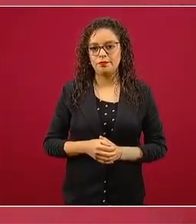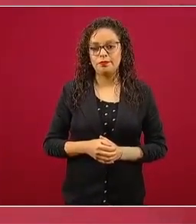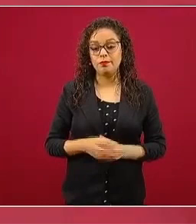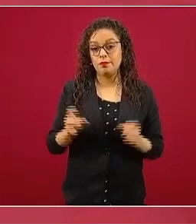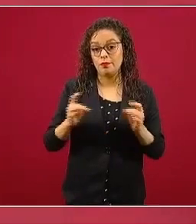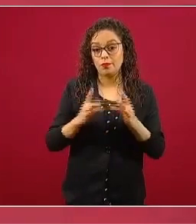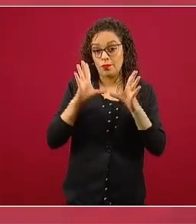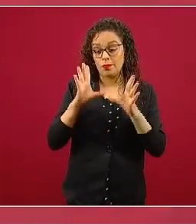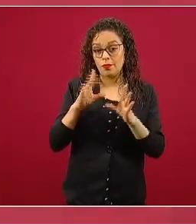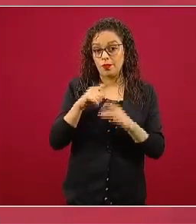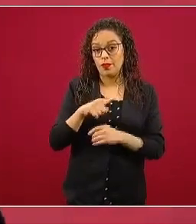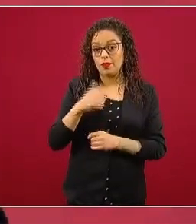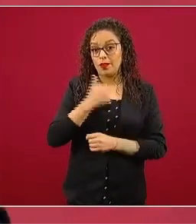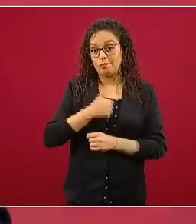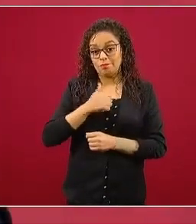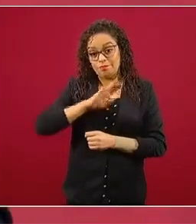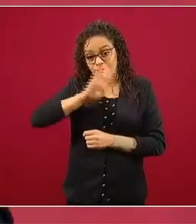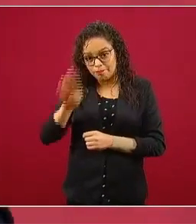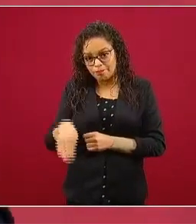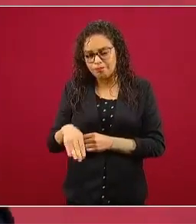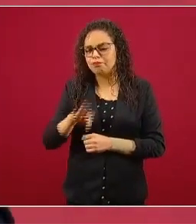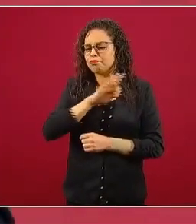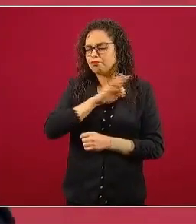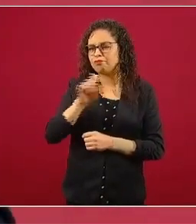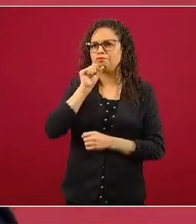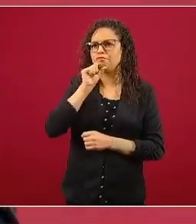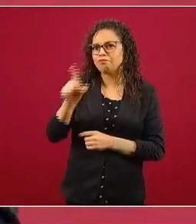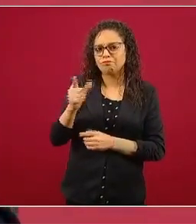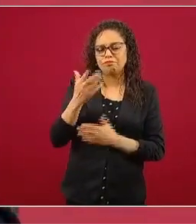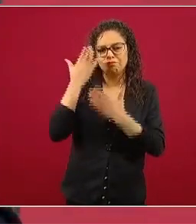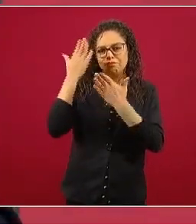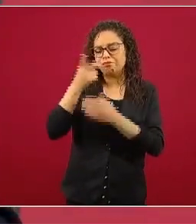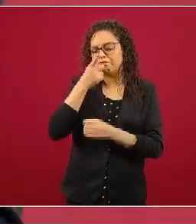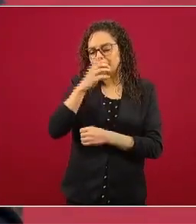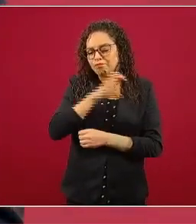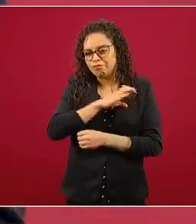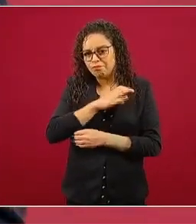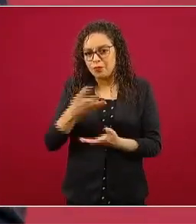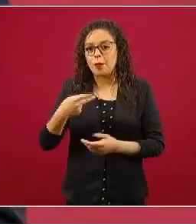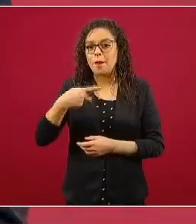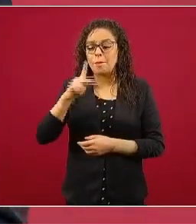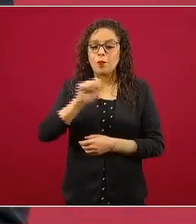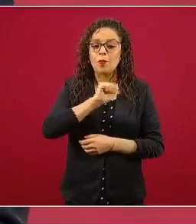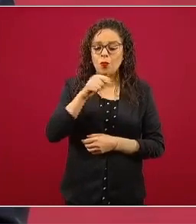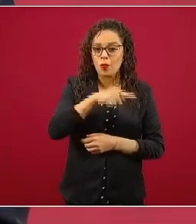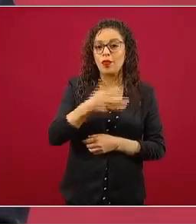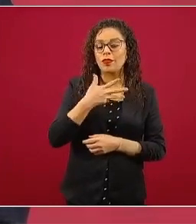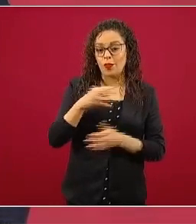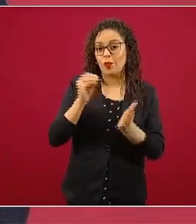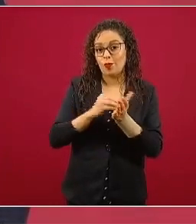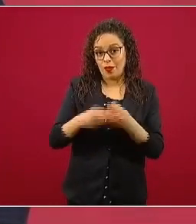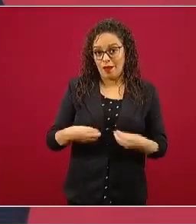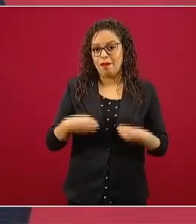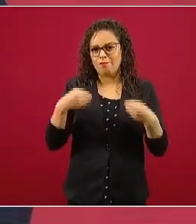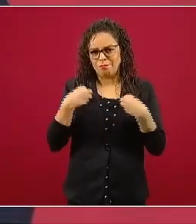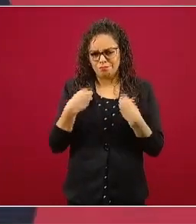que ya no están con nosotros. Pero sí, ¿por qué